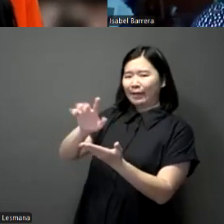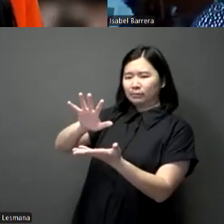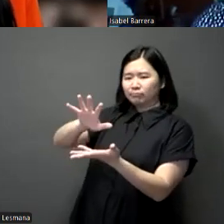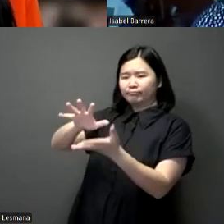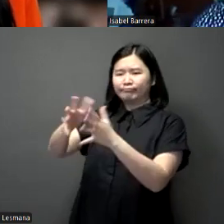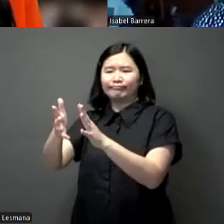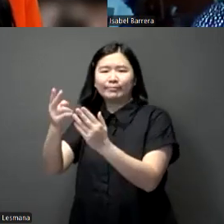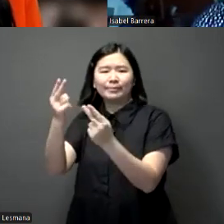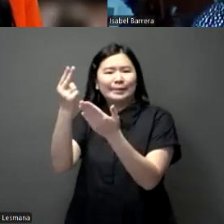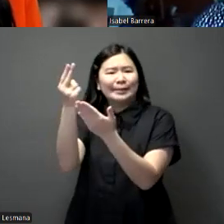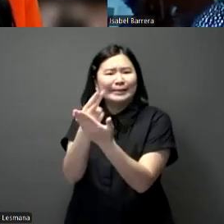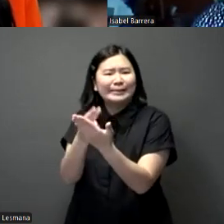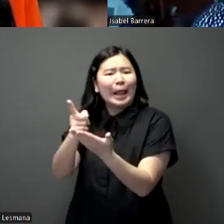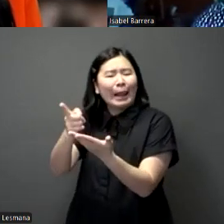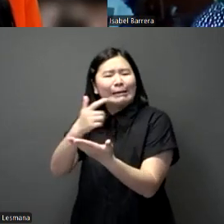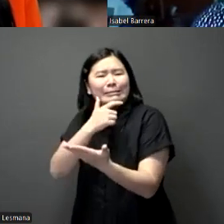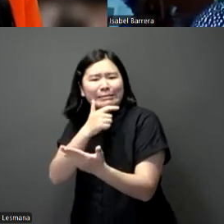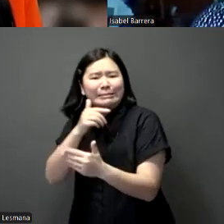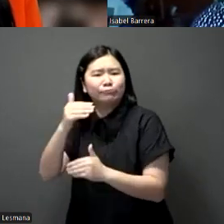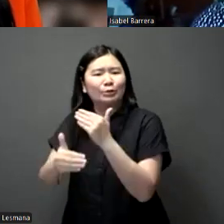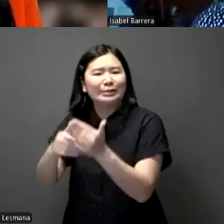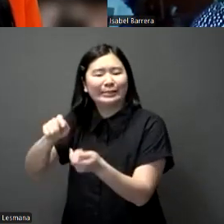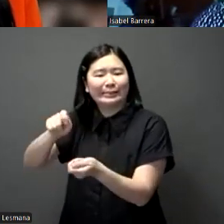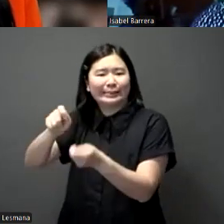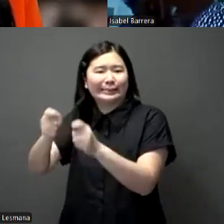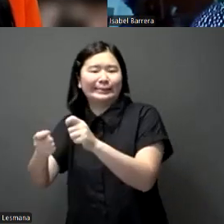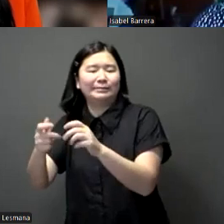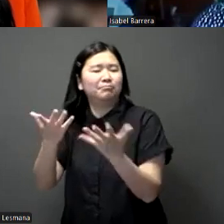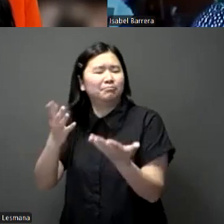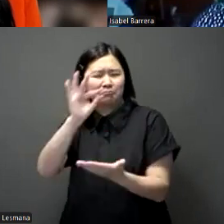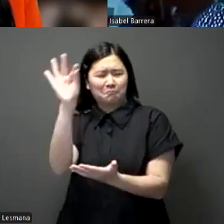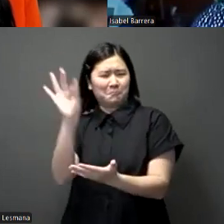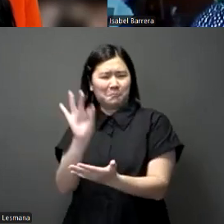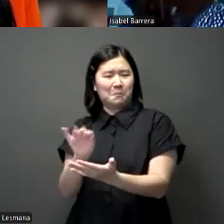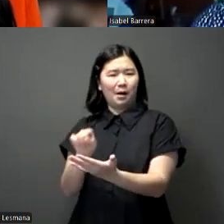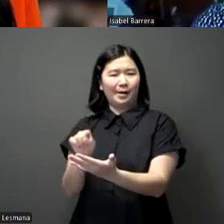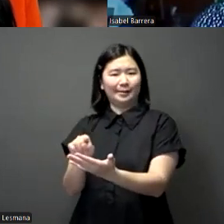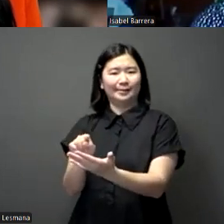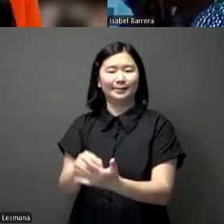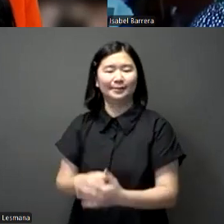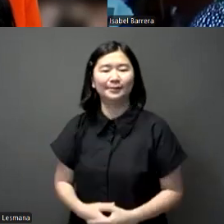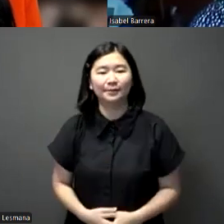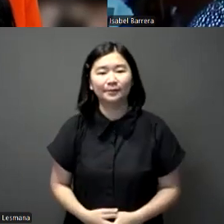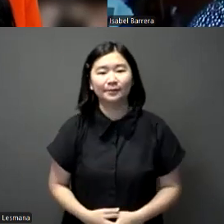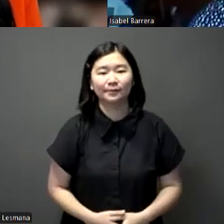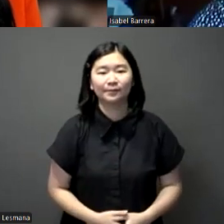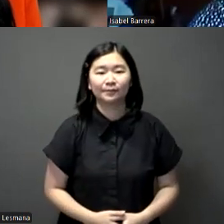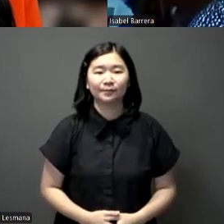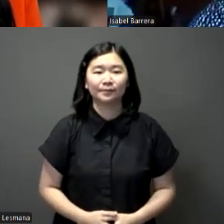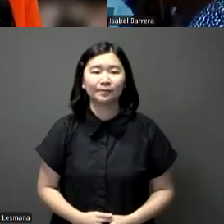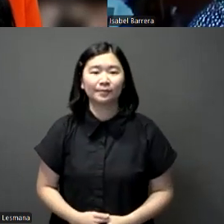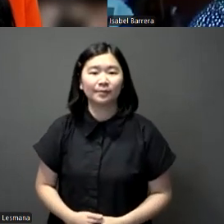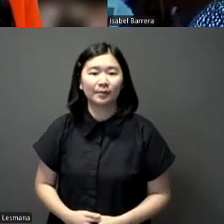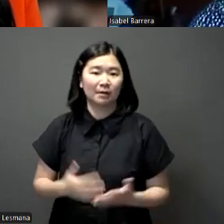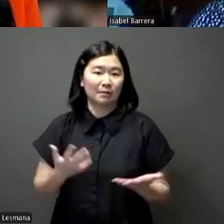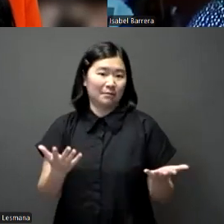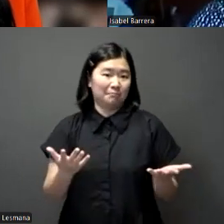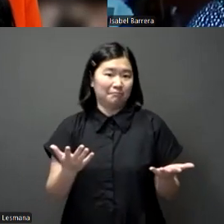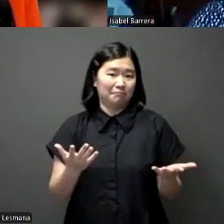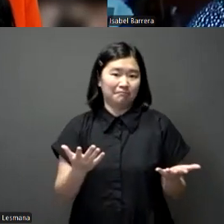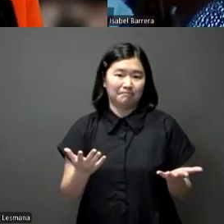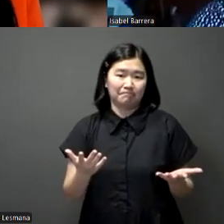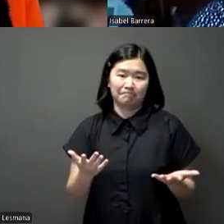Perfecto, una excelente pregunta, porque sabemos que, a ver, el cáncer en general es un problema de salud transversal